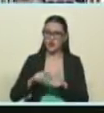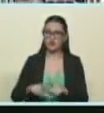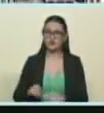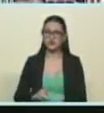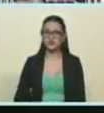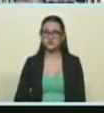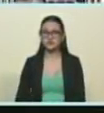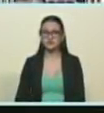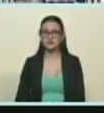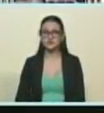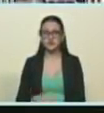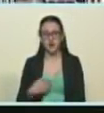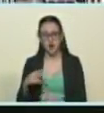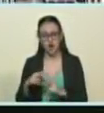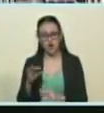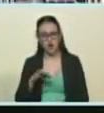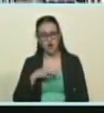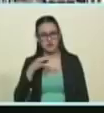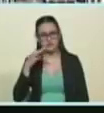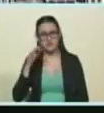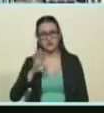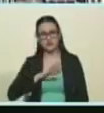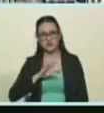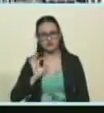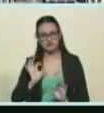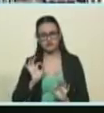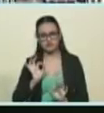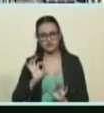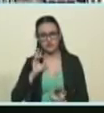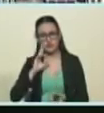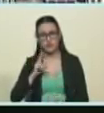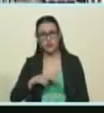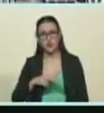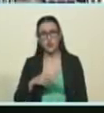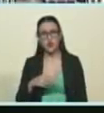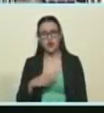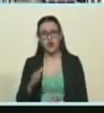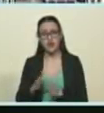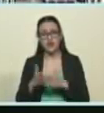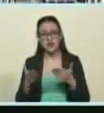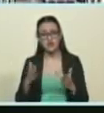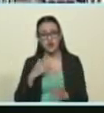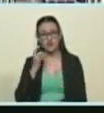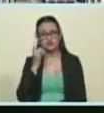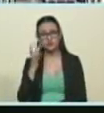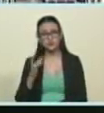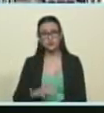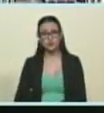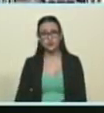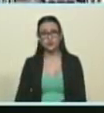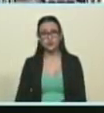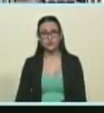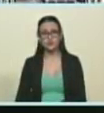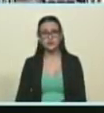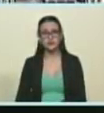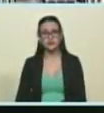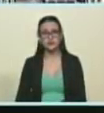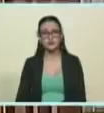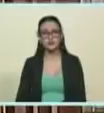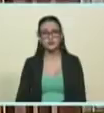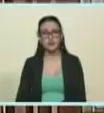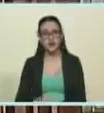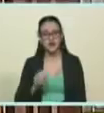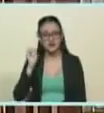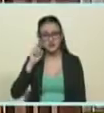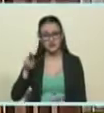Y conocemos el espíritu original del libro azul. Extraordinaria intervención de Amelías, no sé si la vieron en la Asamblea